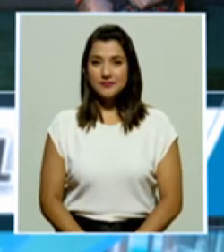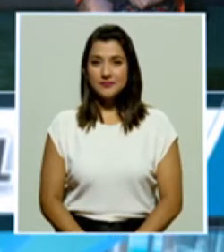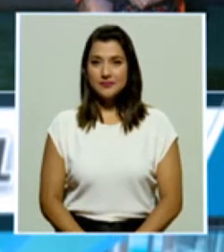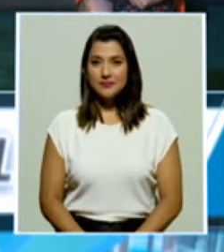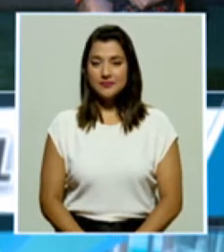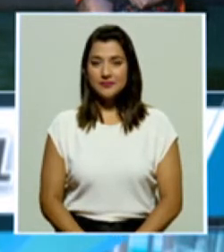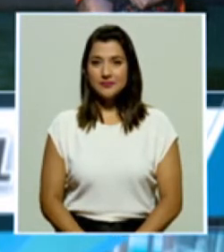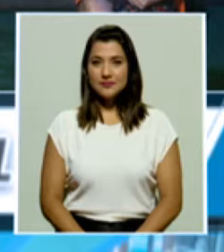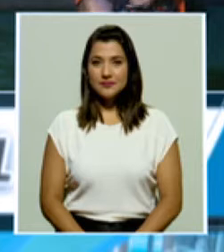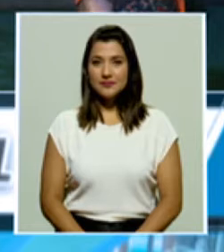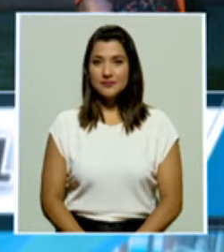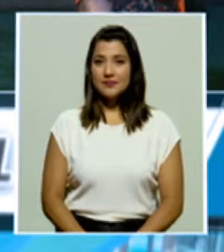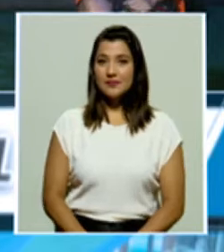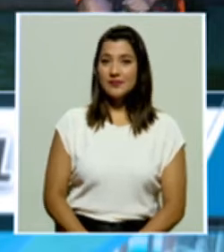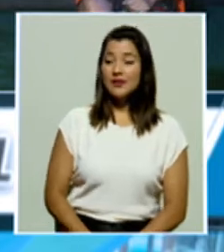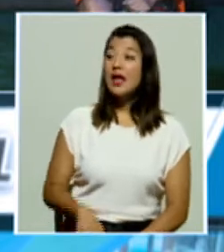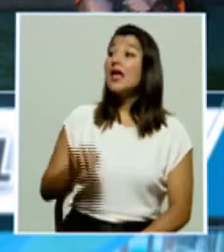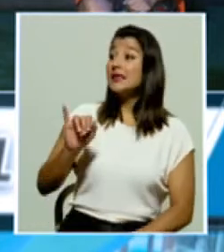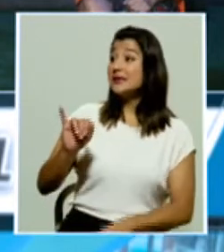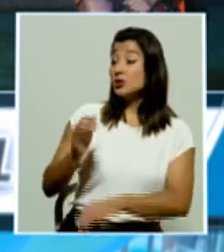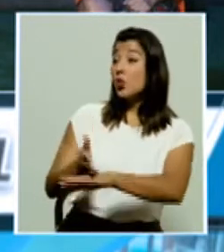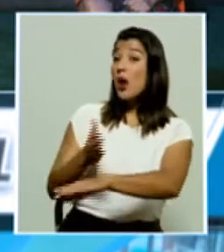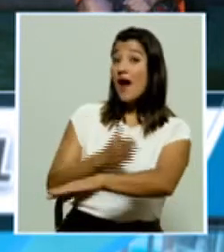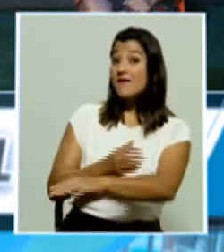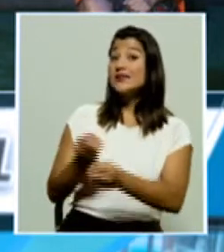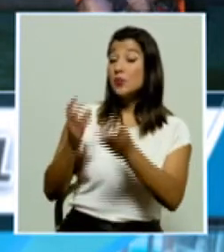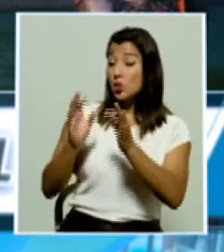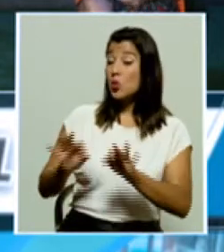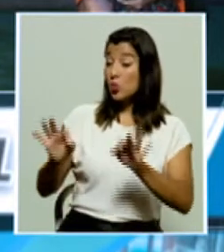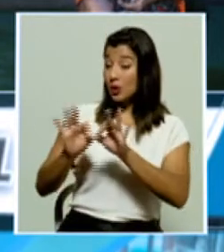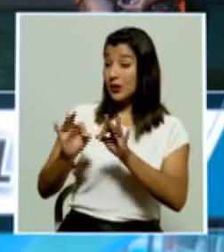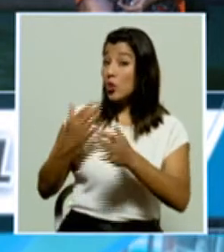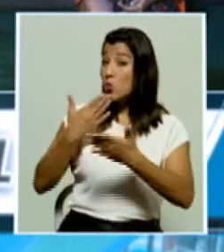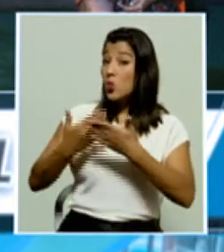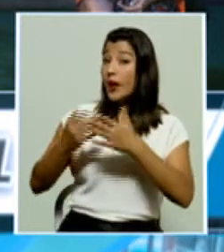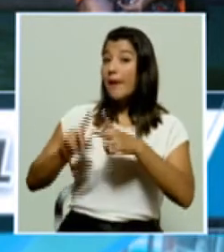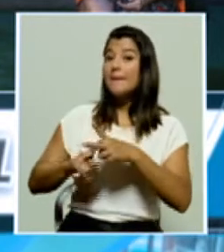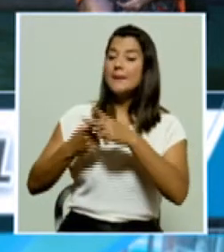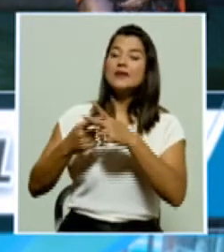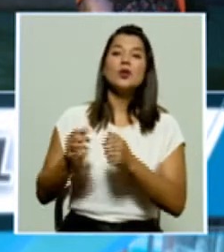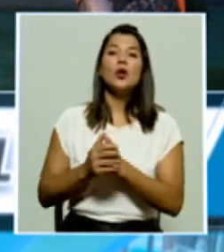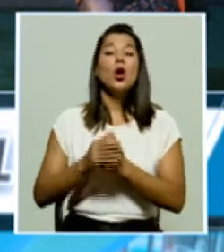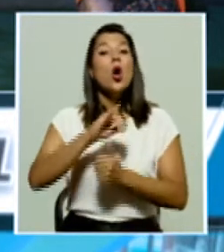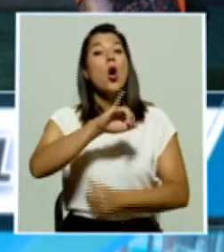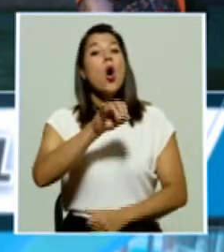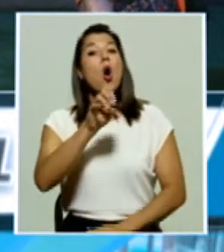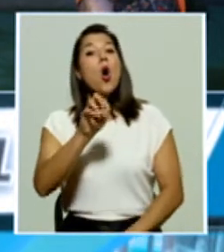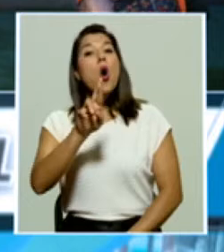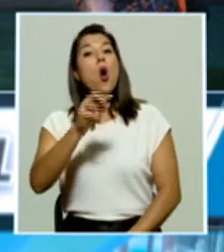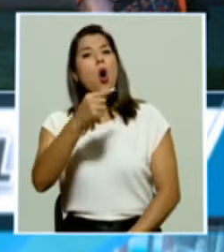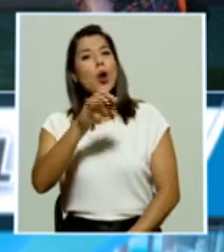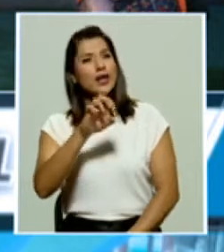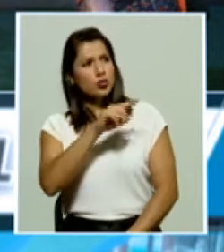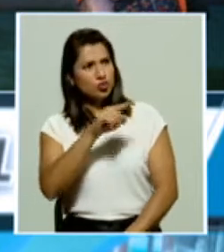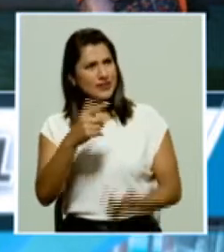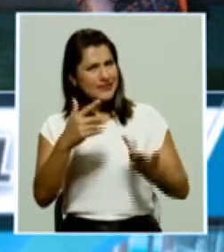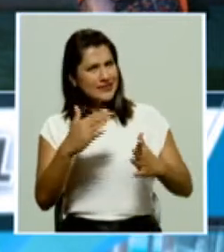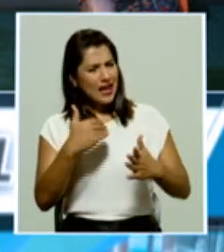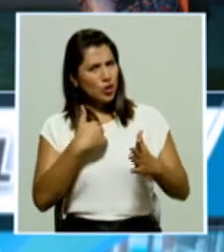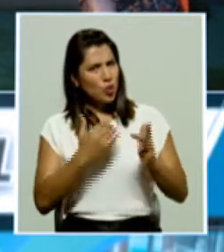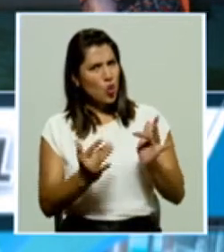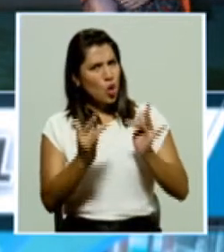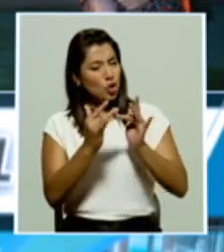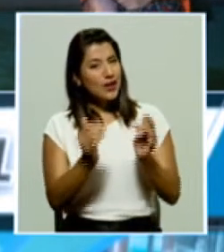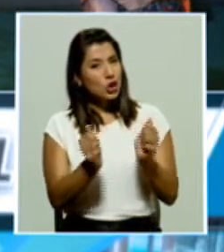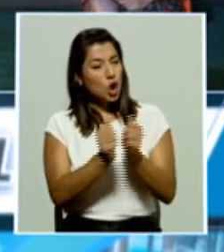Don Jorge. Correcto. Este ha sido un paso importante, es un buen comienzo. Así es. Don Jorge, ¿han tenido contactos con